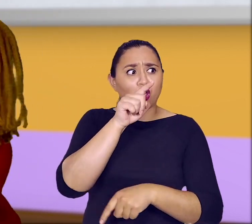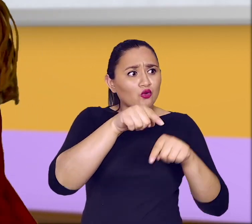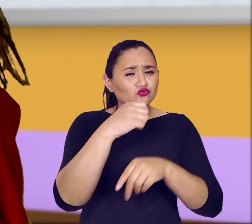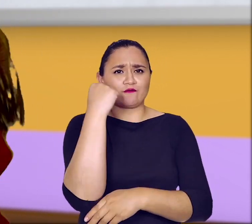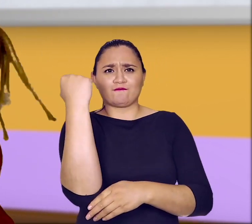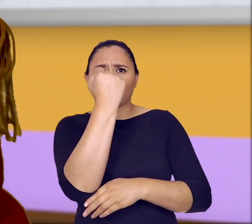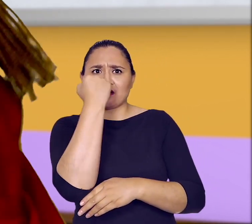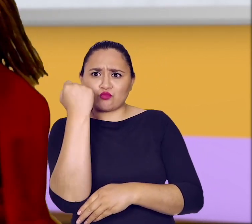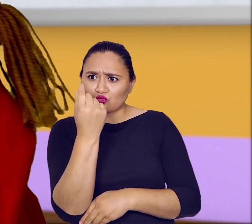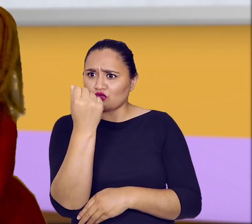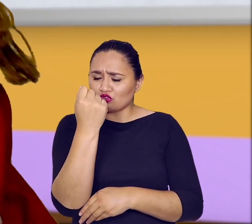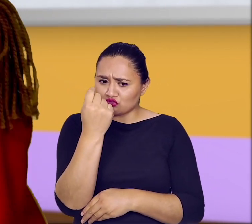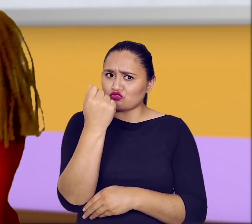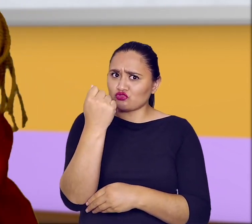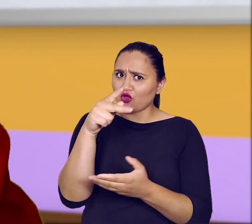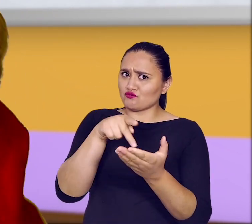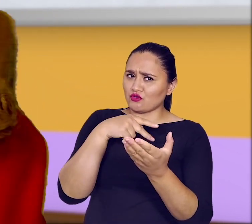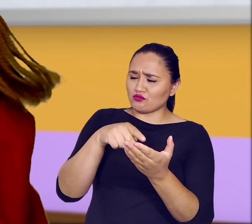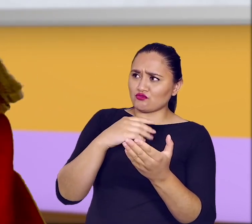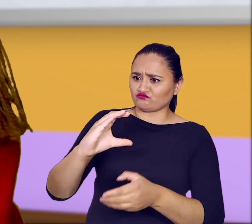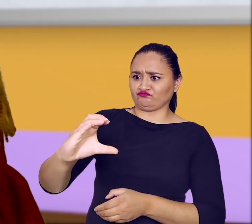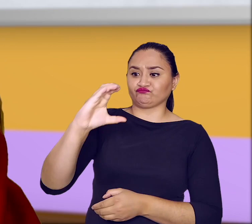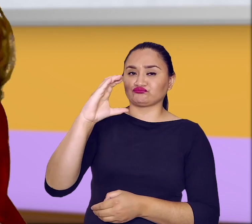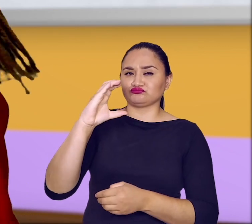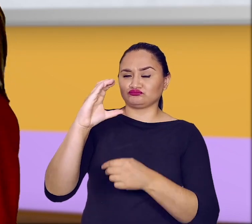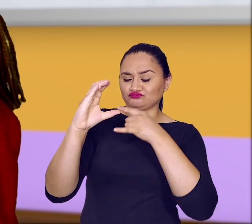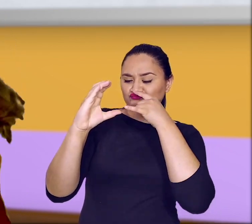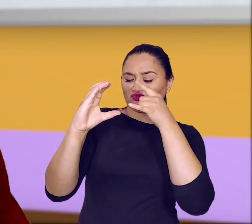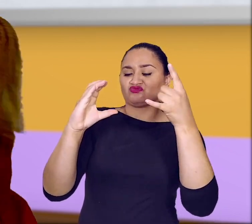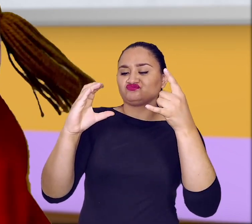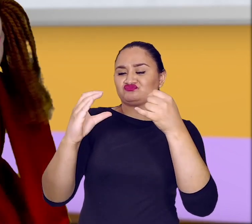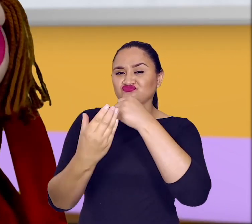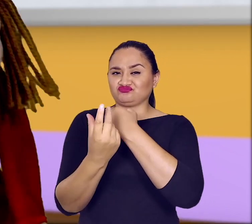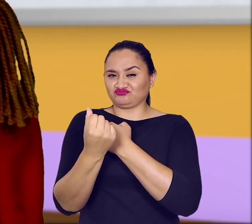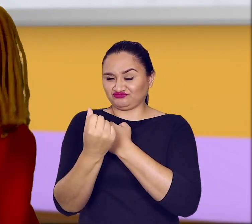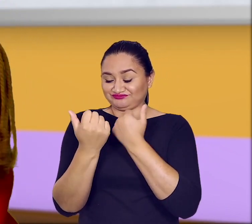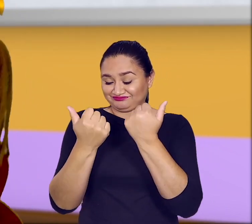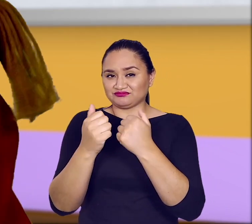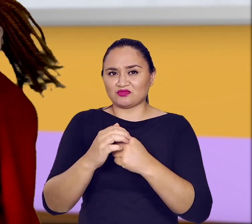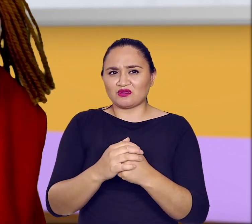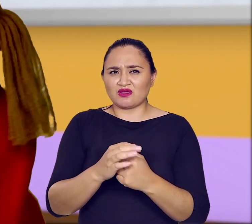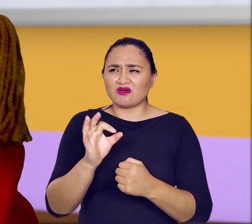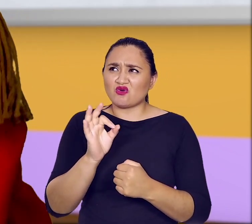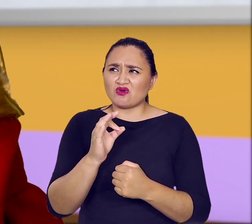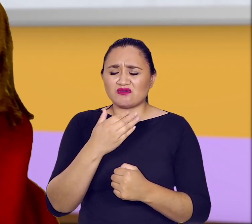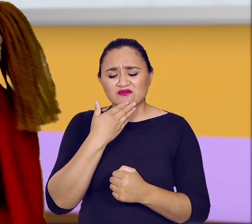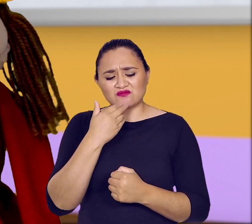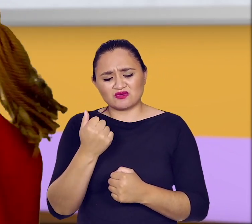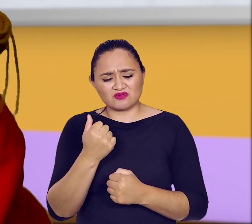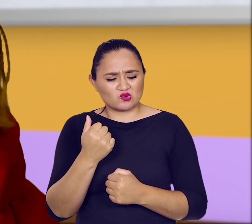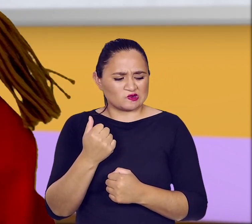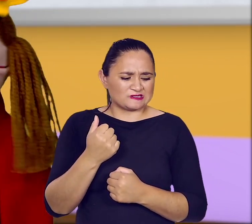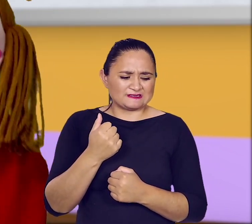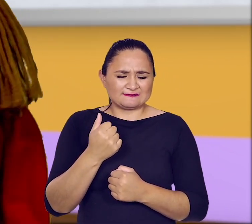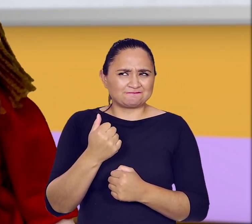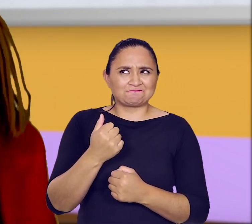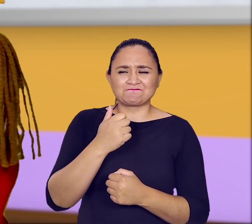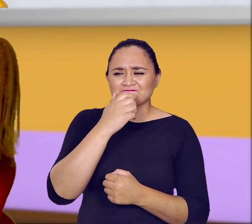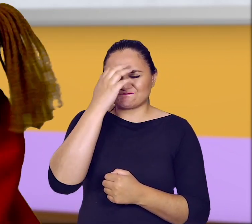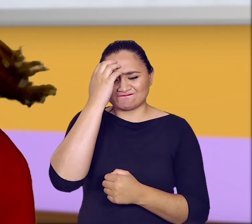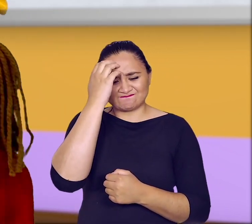famoso y es bien rentable y hasta se hace millonario o mejor me voy a hacer